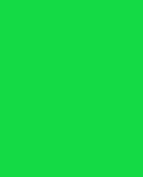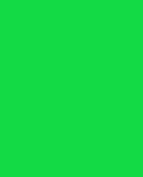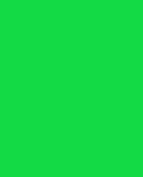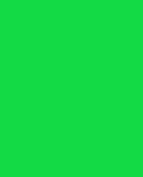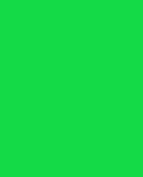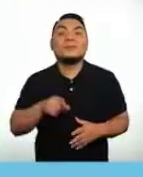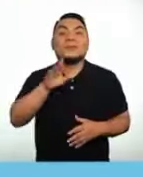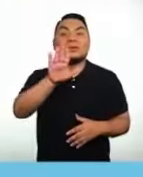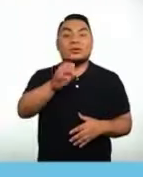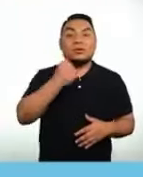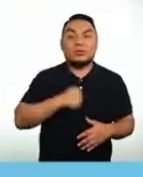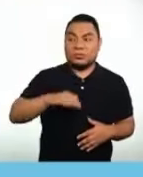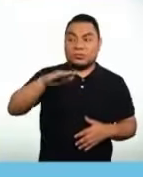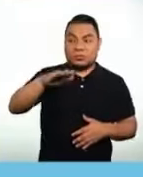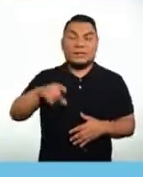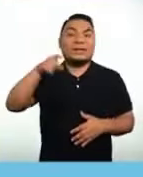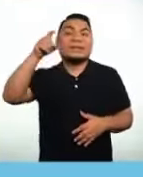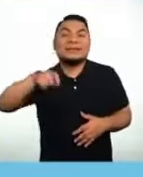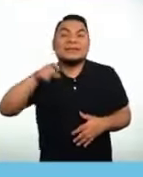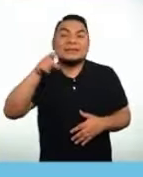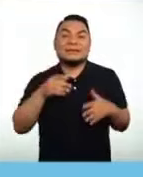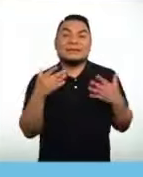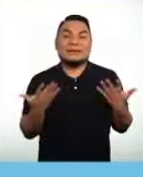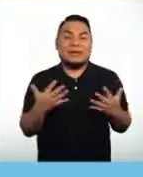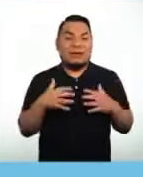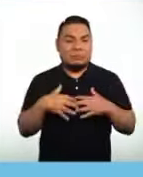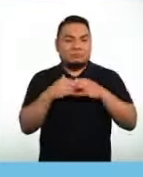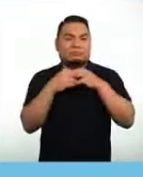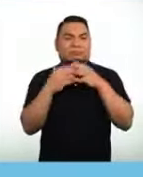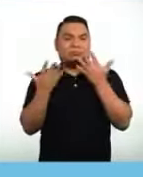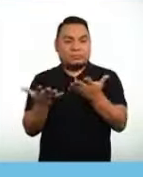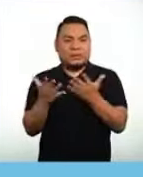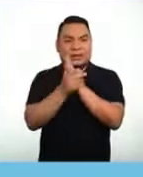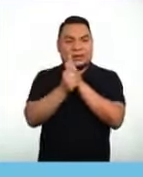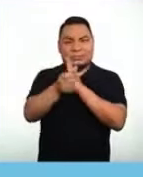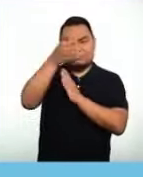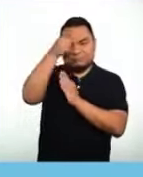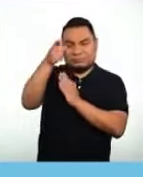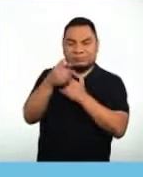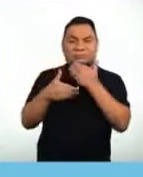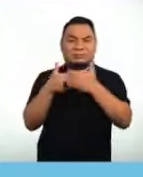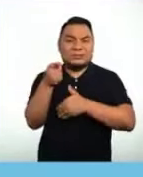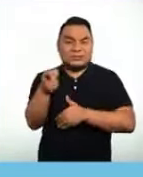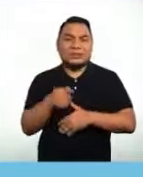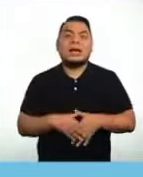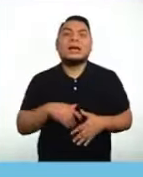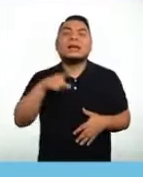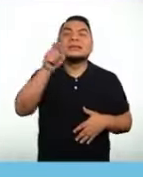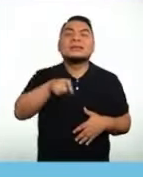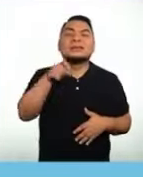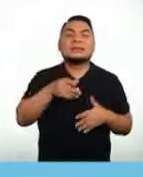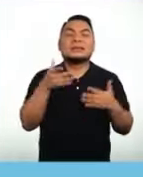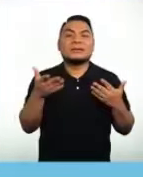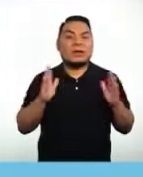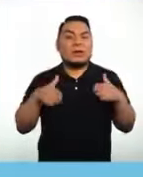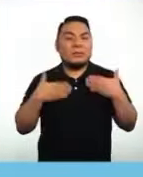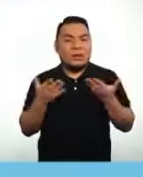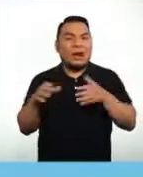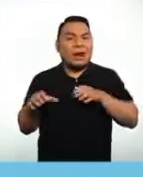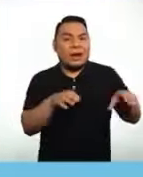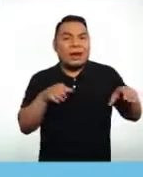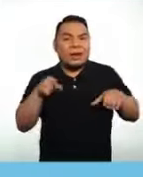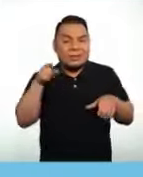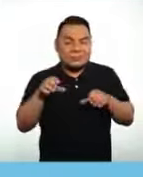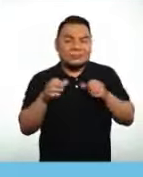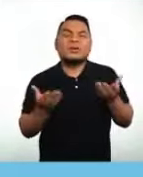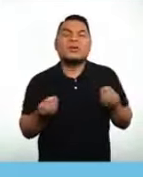manguera. Si tu niña o niño necesita fortalecer sus habilidades motoras, es necesario